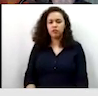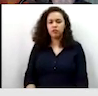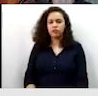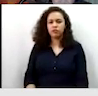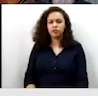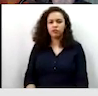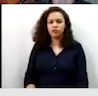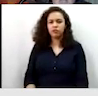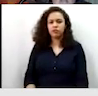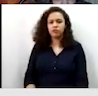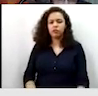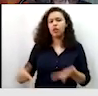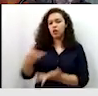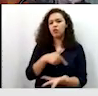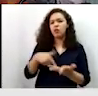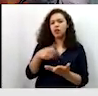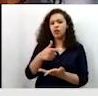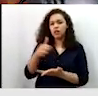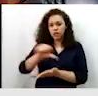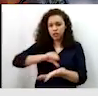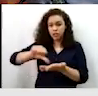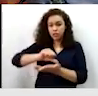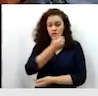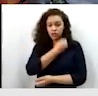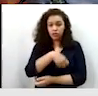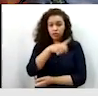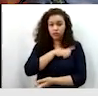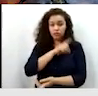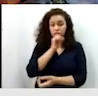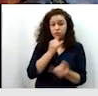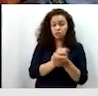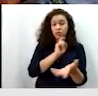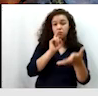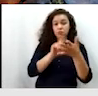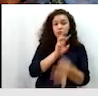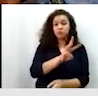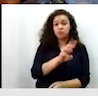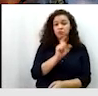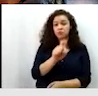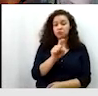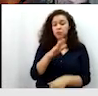Las ubicaciones de los centros de salud, inclusive viene la liga para ver el centro de salud más cercano.